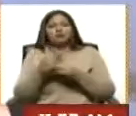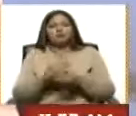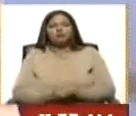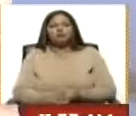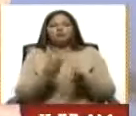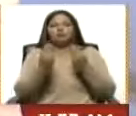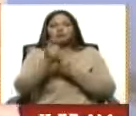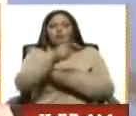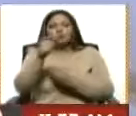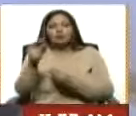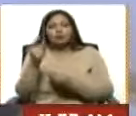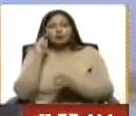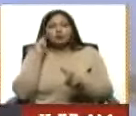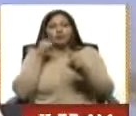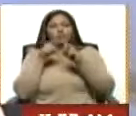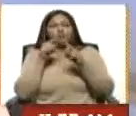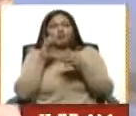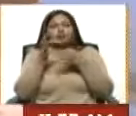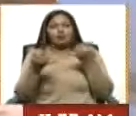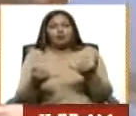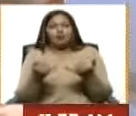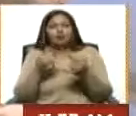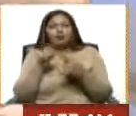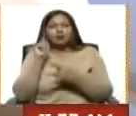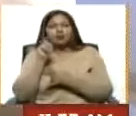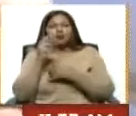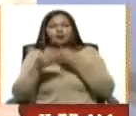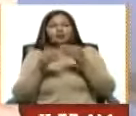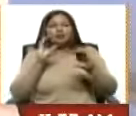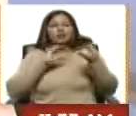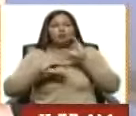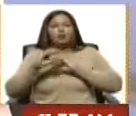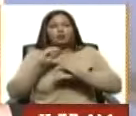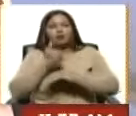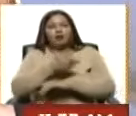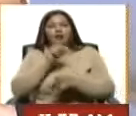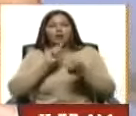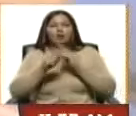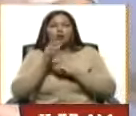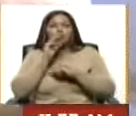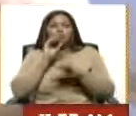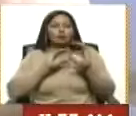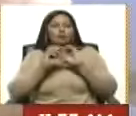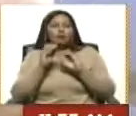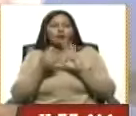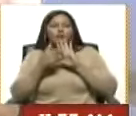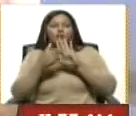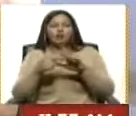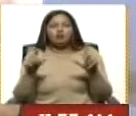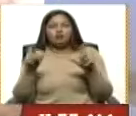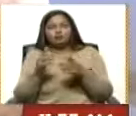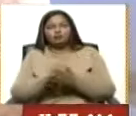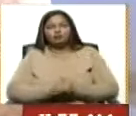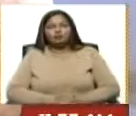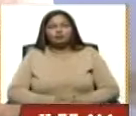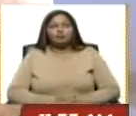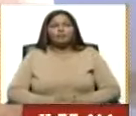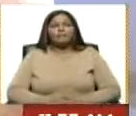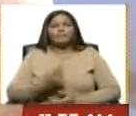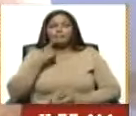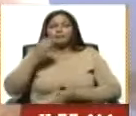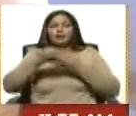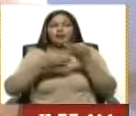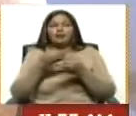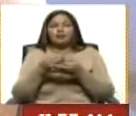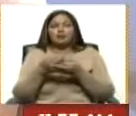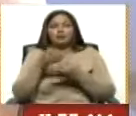gente se dedicó a eso empíricamente por la necesidad de comunicar algo que no están comunicando los medios. Hoy el presidente, fíjense lo que dice, guerra de todo el